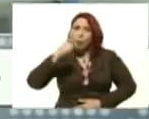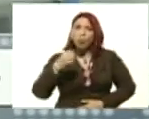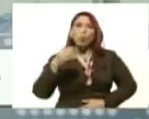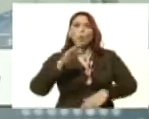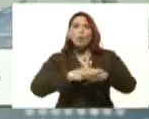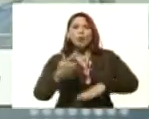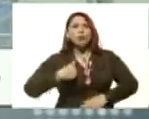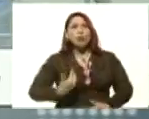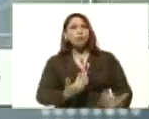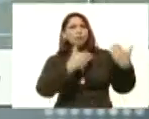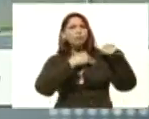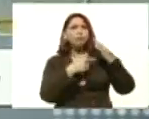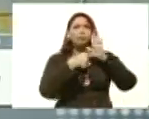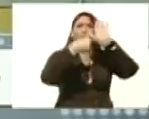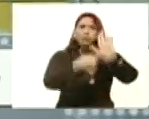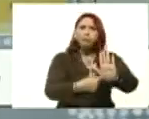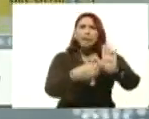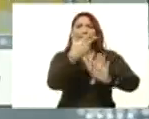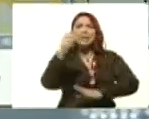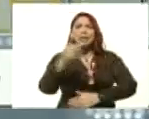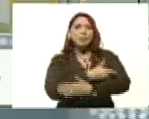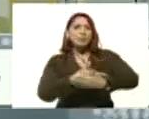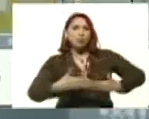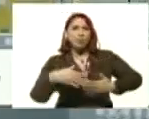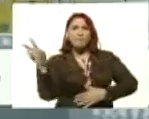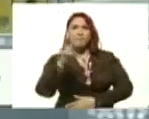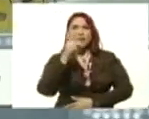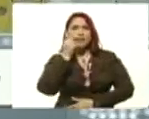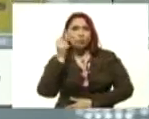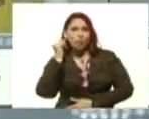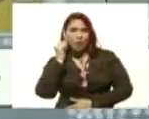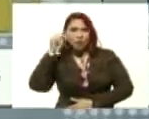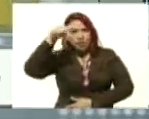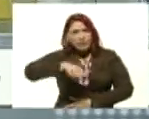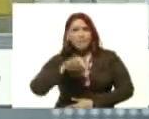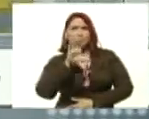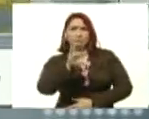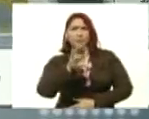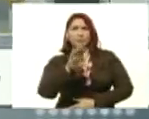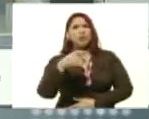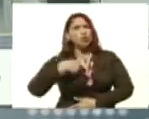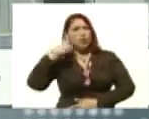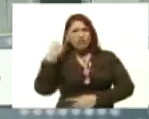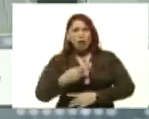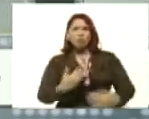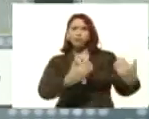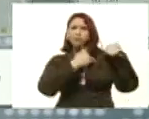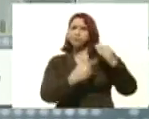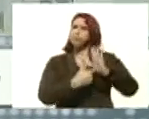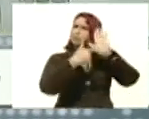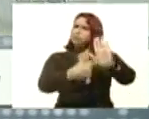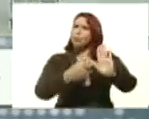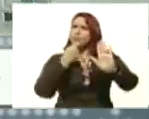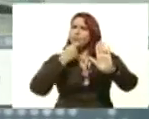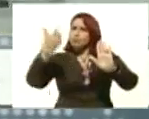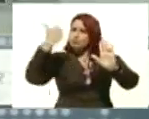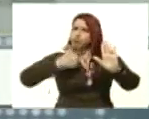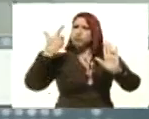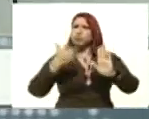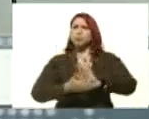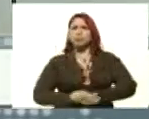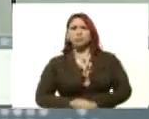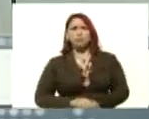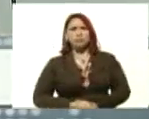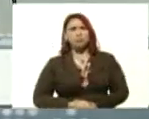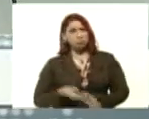30 millones de venezolanos y venezolanas de este país. Y los tengo que representar bien modito, bien arregladito,